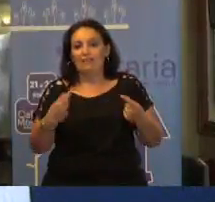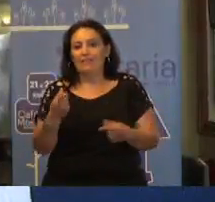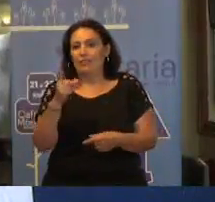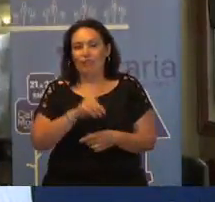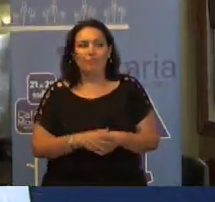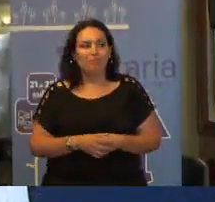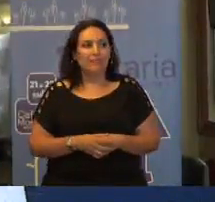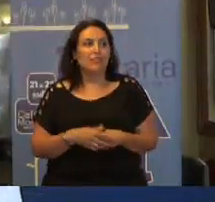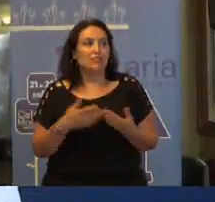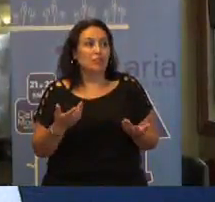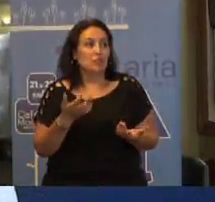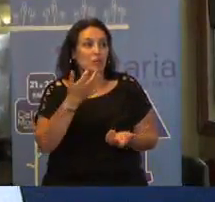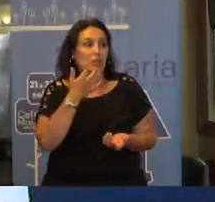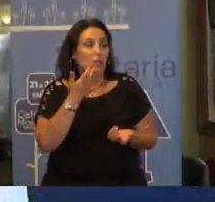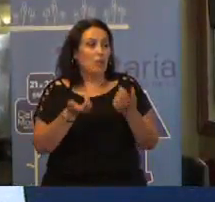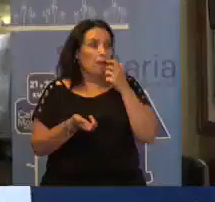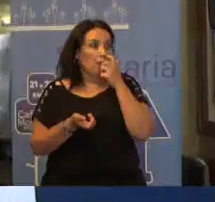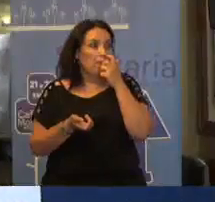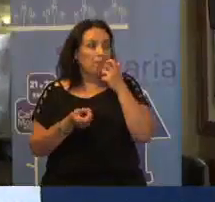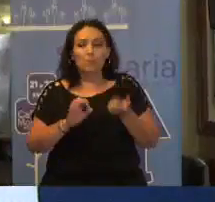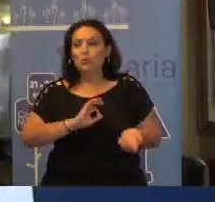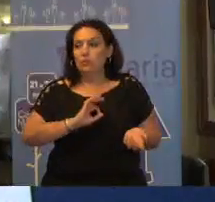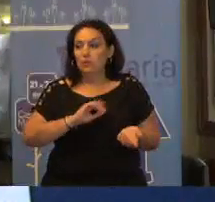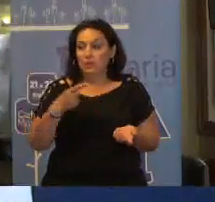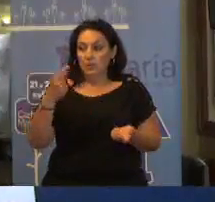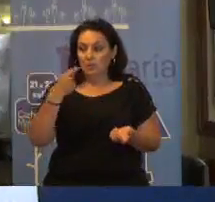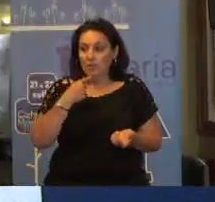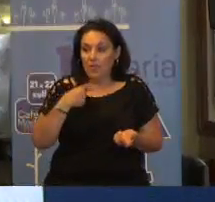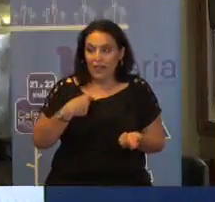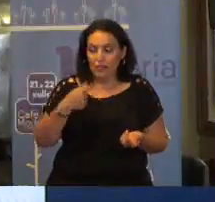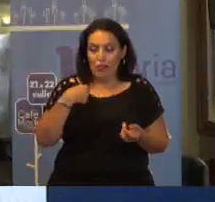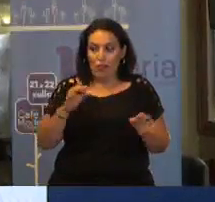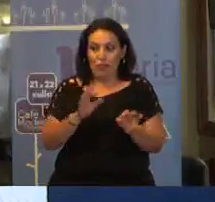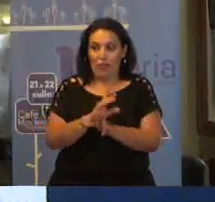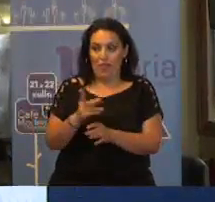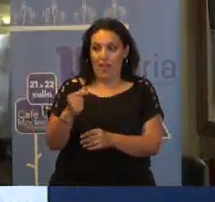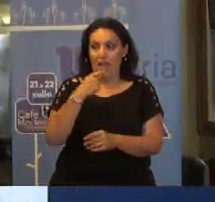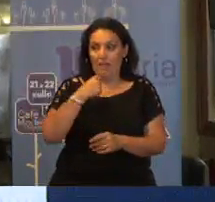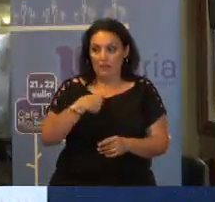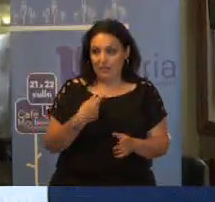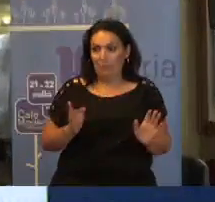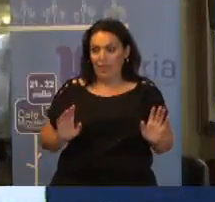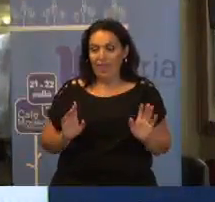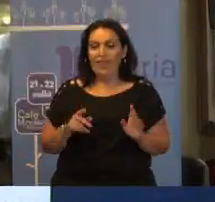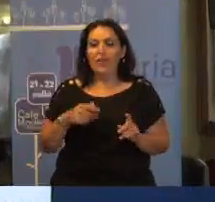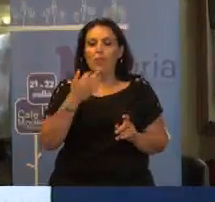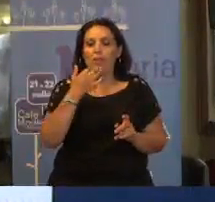estánse facendo en Pontevedra, pois non sei, corríxeme Mari, pero non sei, son 2 ou 3 ou 4 campos de fútbol de erva